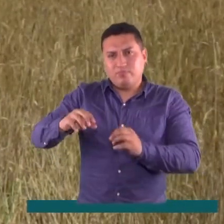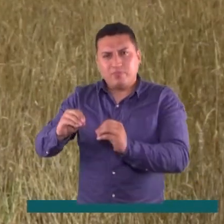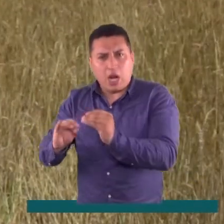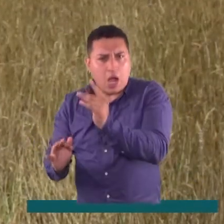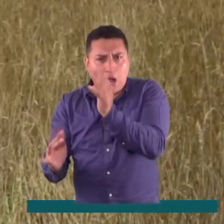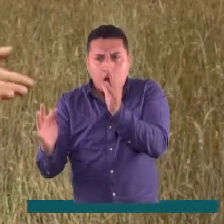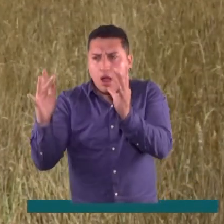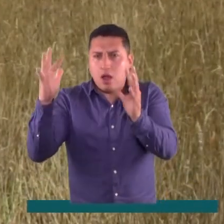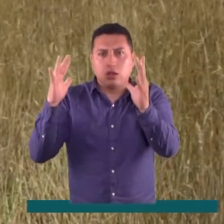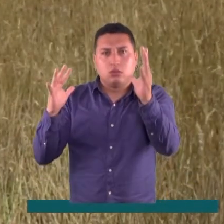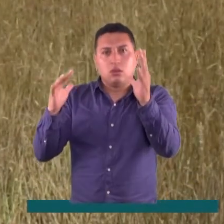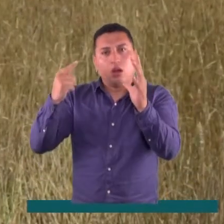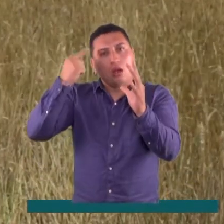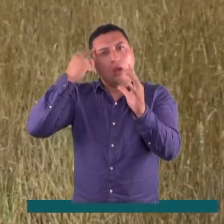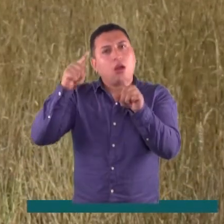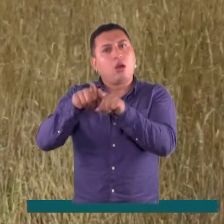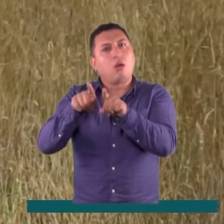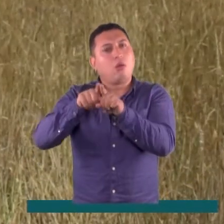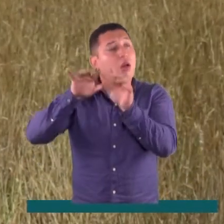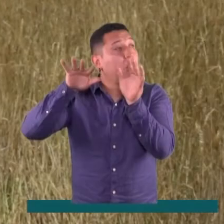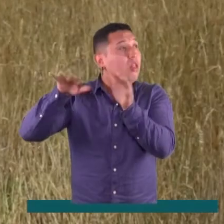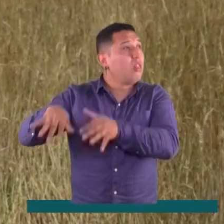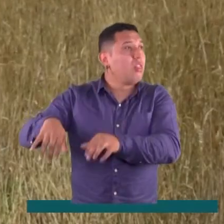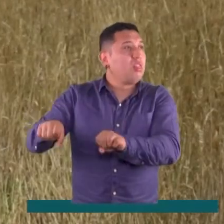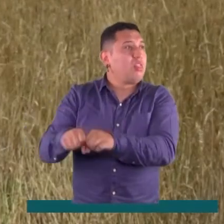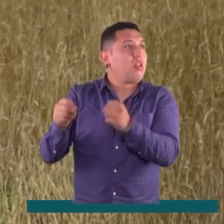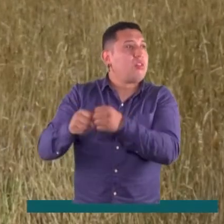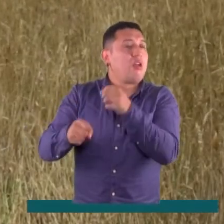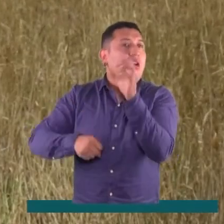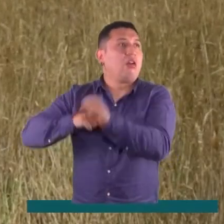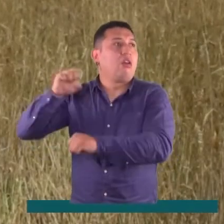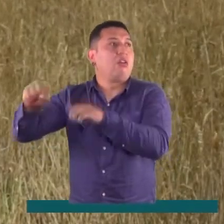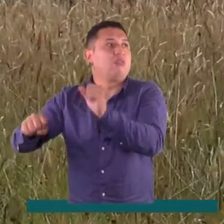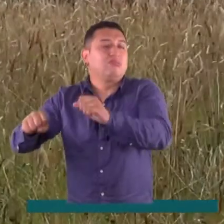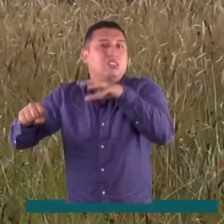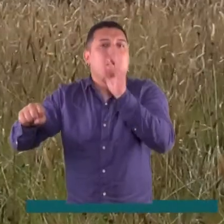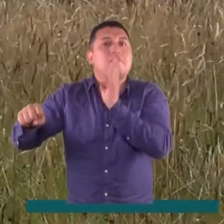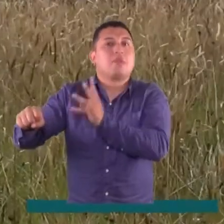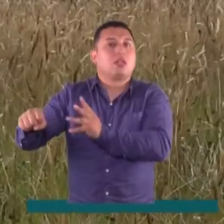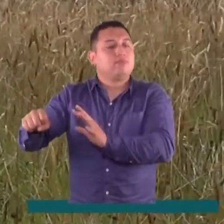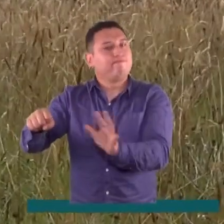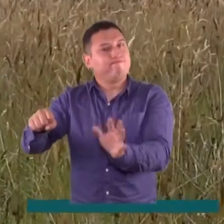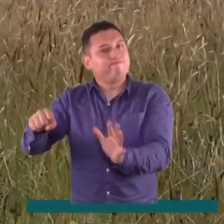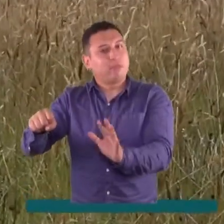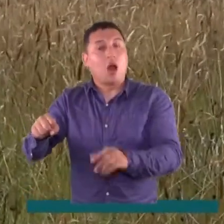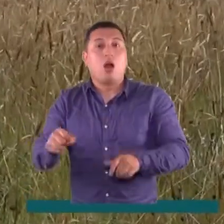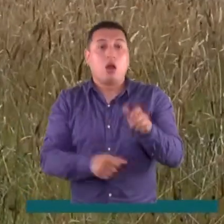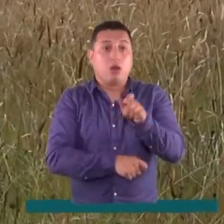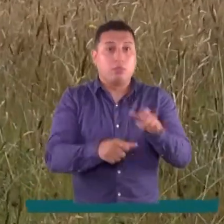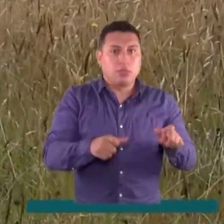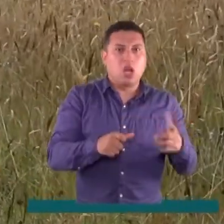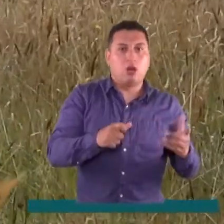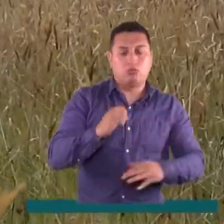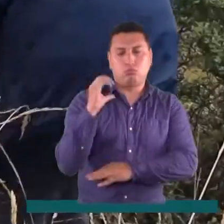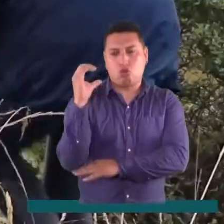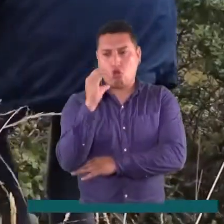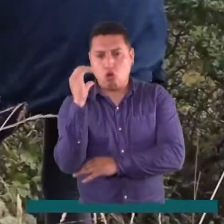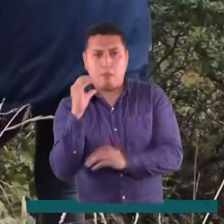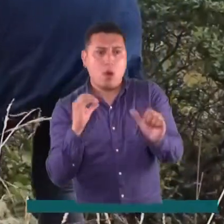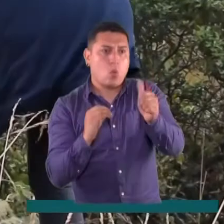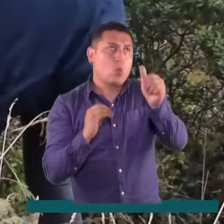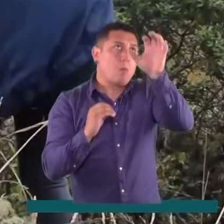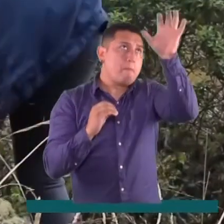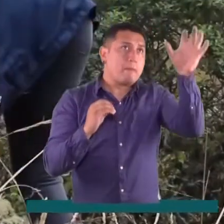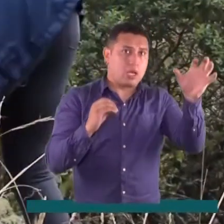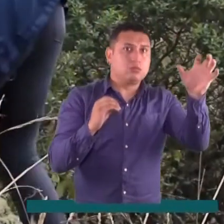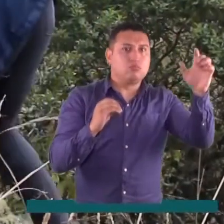andina de alta montaña que se ha perdido, que la hemos olvidado, que la hemos destruido. Poco a poco, varias personas, entre colombianos y extranjeros,